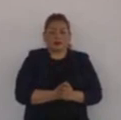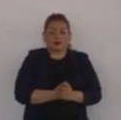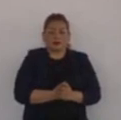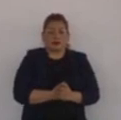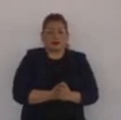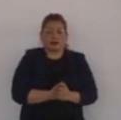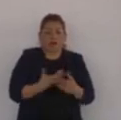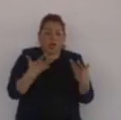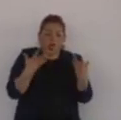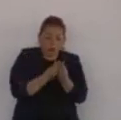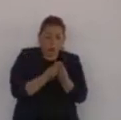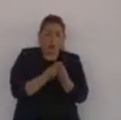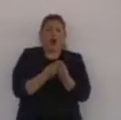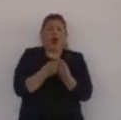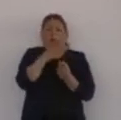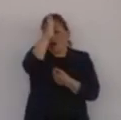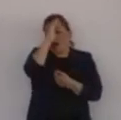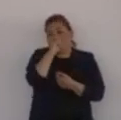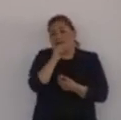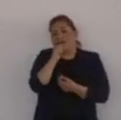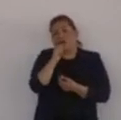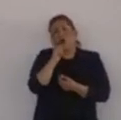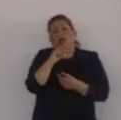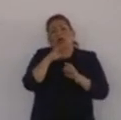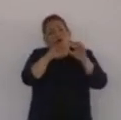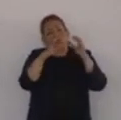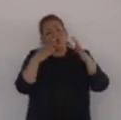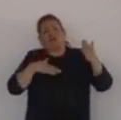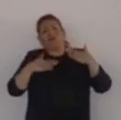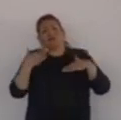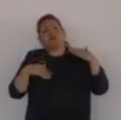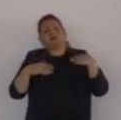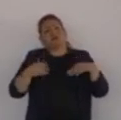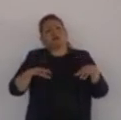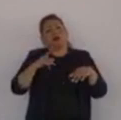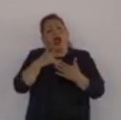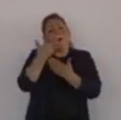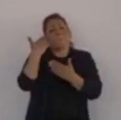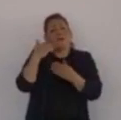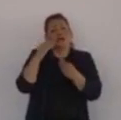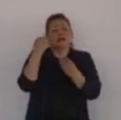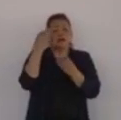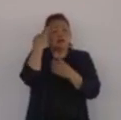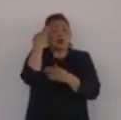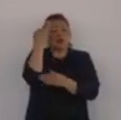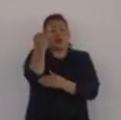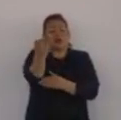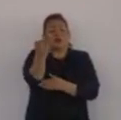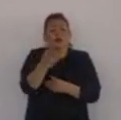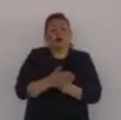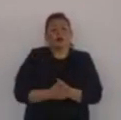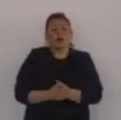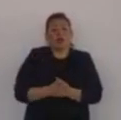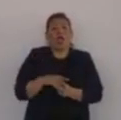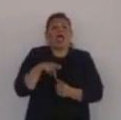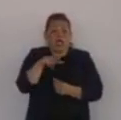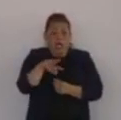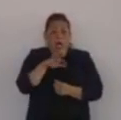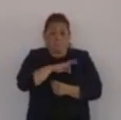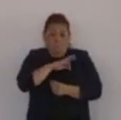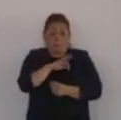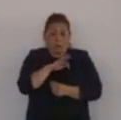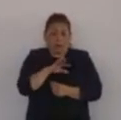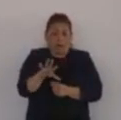de conjunción, de acuerdo, de esparcimiento desde hace miles de años. Y ahí pueden encontrar